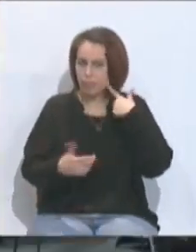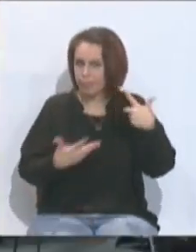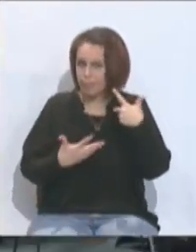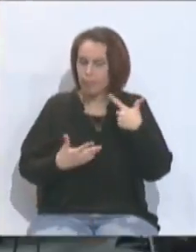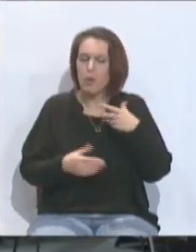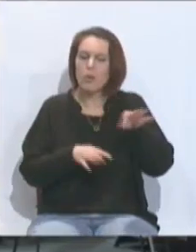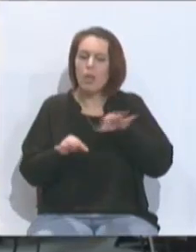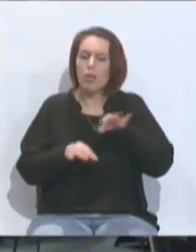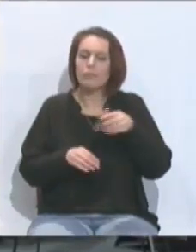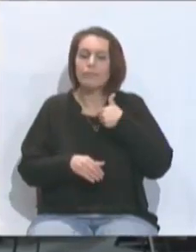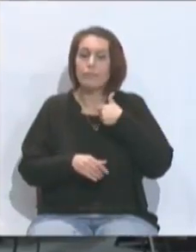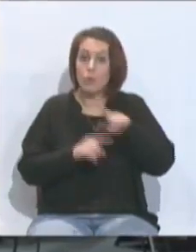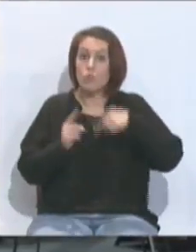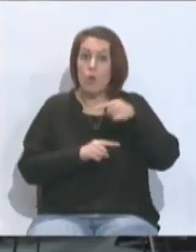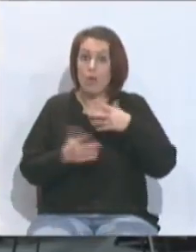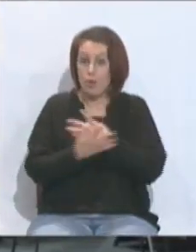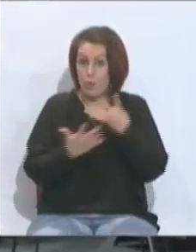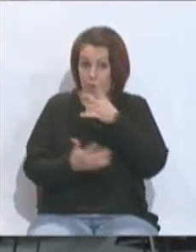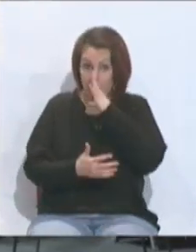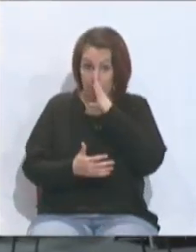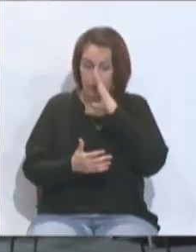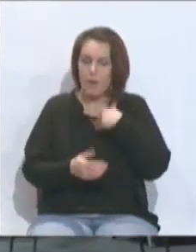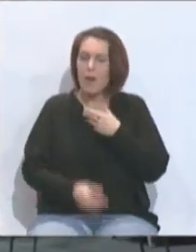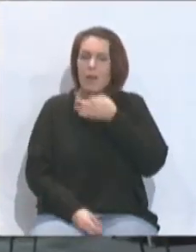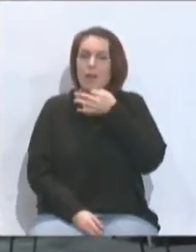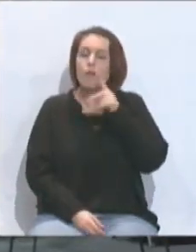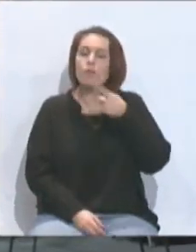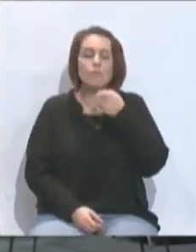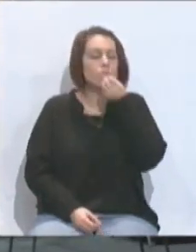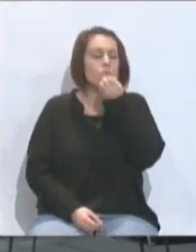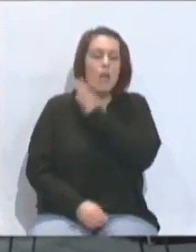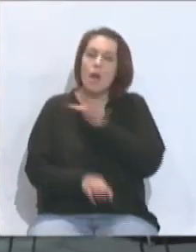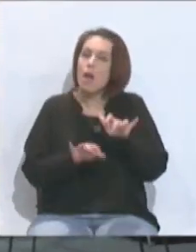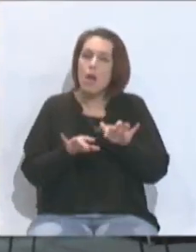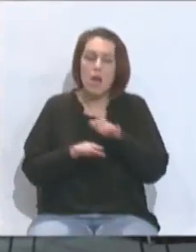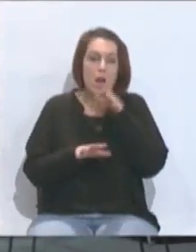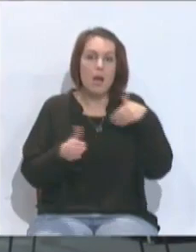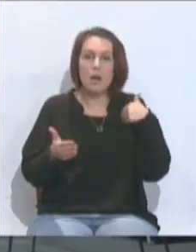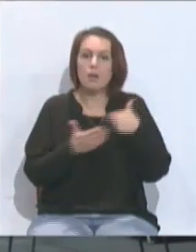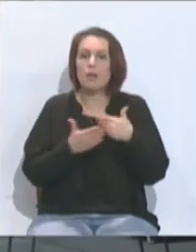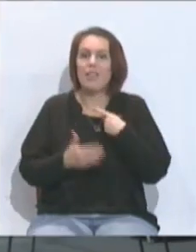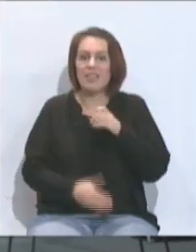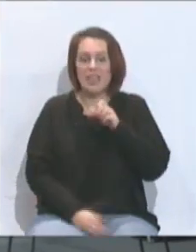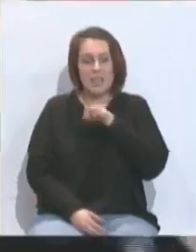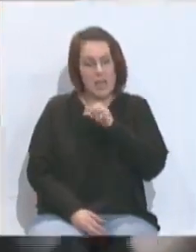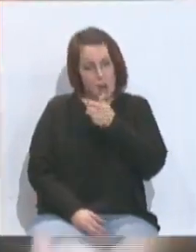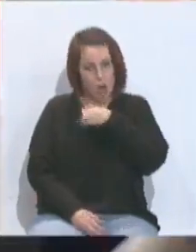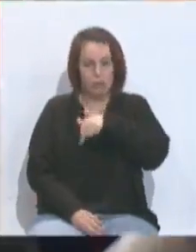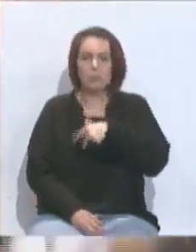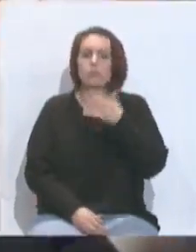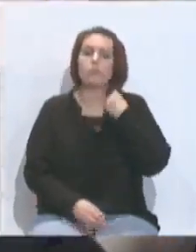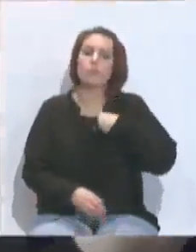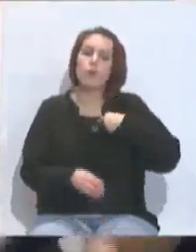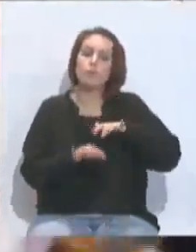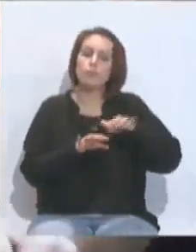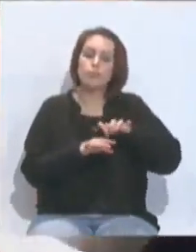seguirá el próximo 19 de febrero el recital protagonizado por uno de los mejores pianistas del momento, Josu de Salón, que interpretará